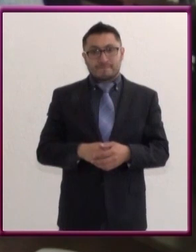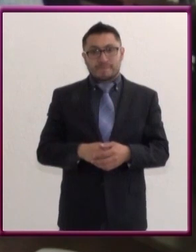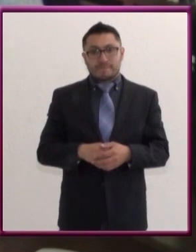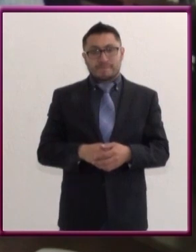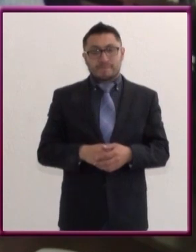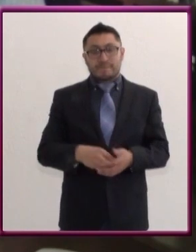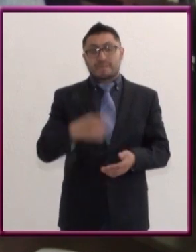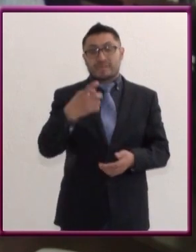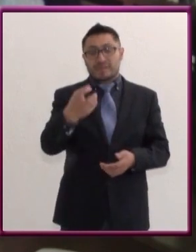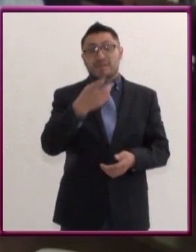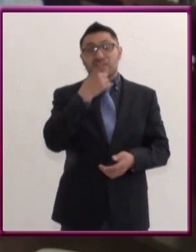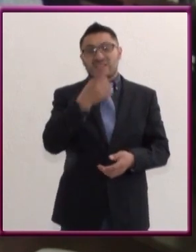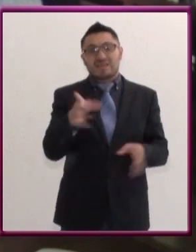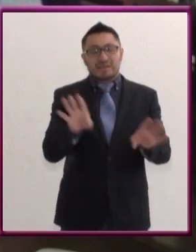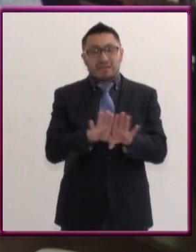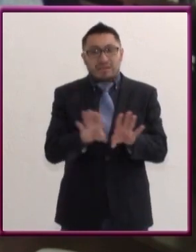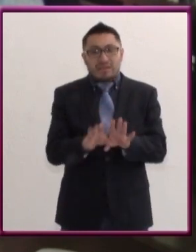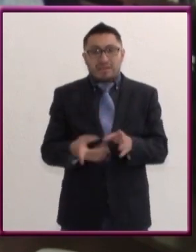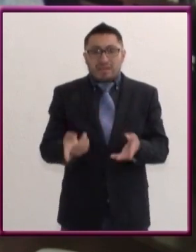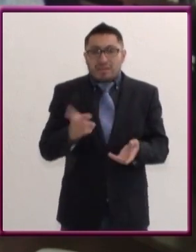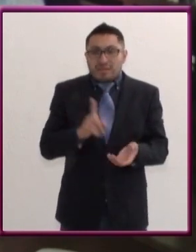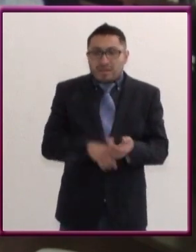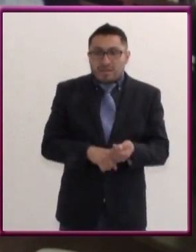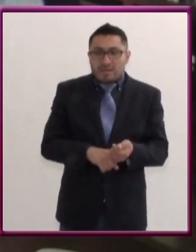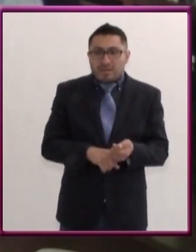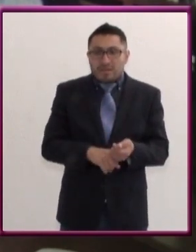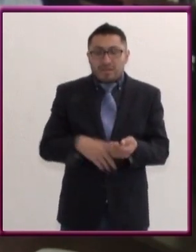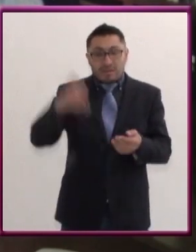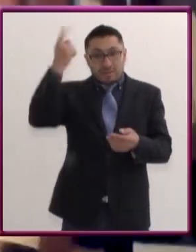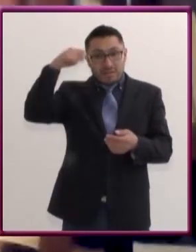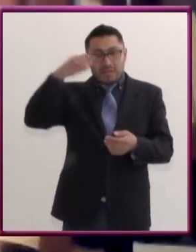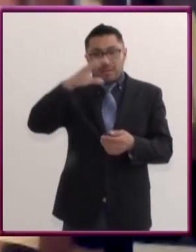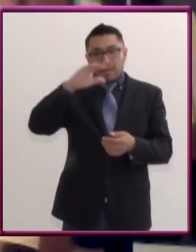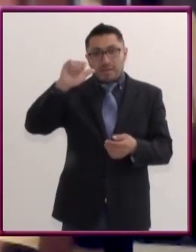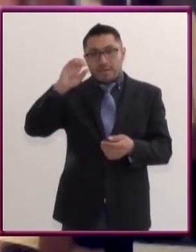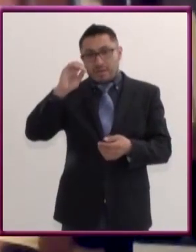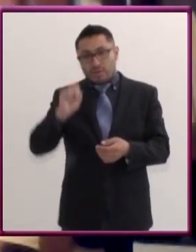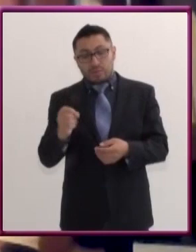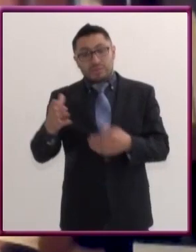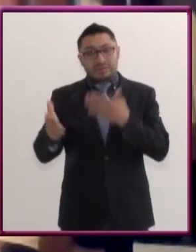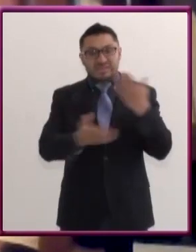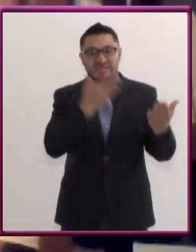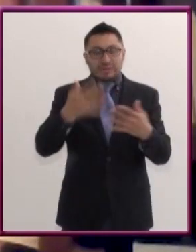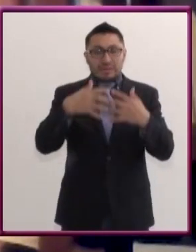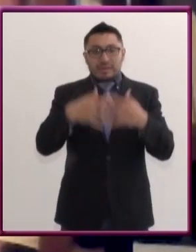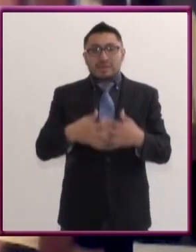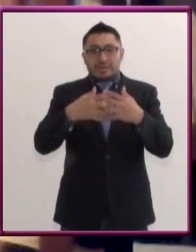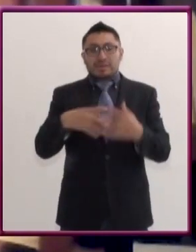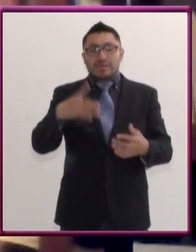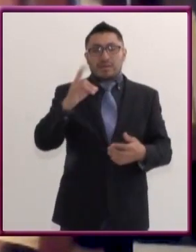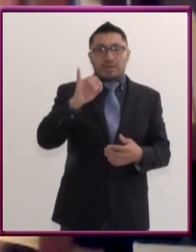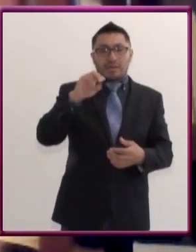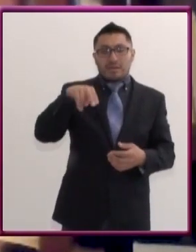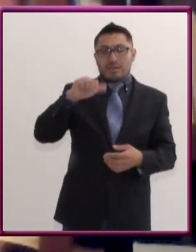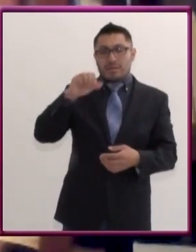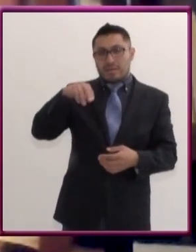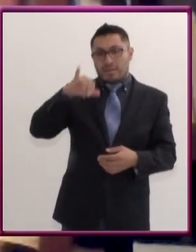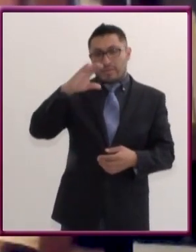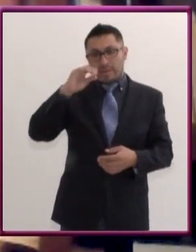Lo que se dice en la teoría del caos es el estudio de los sistemas